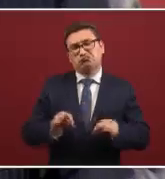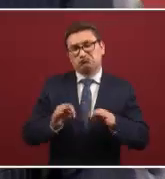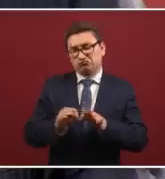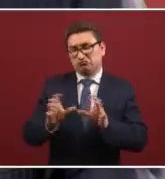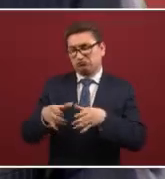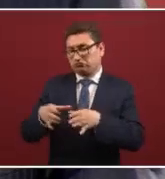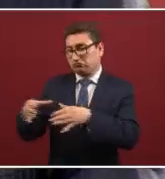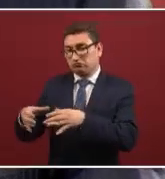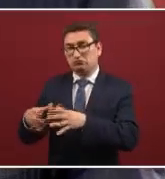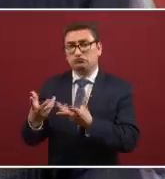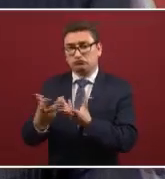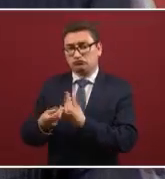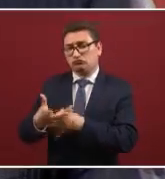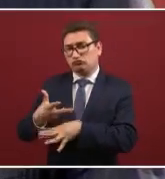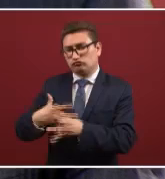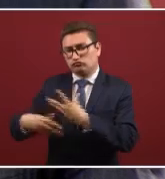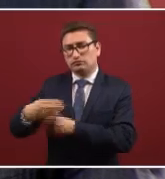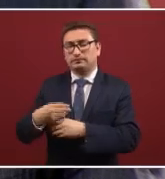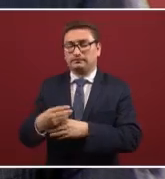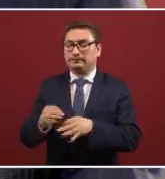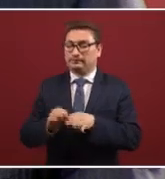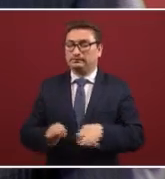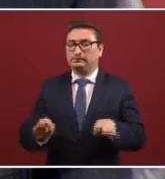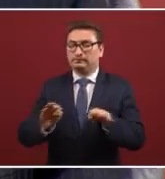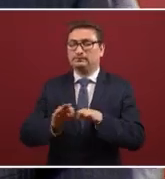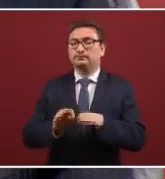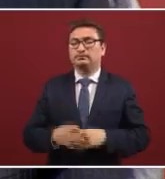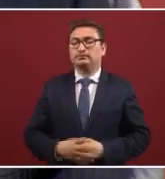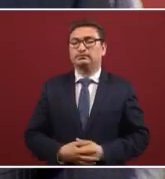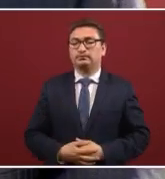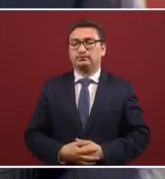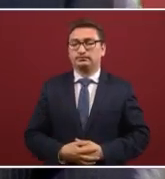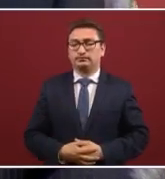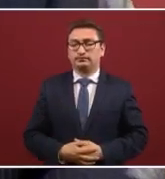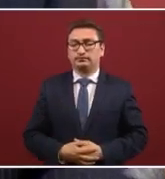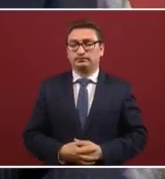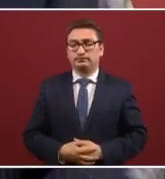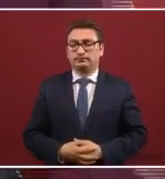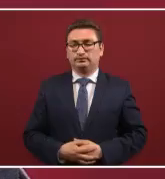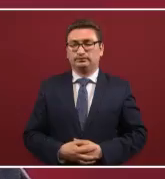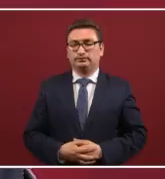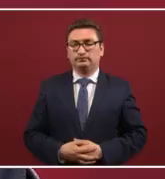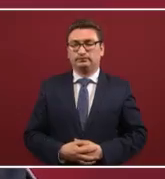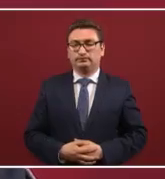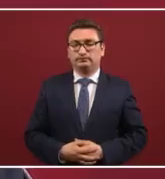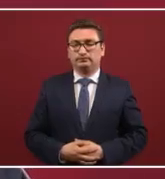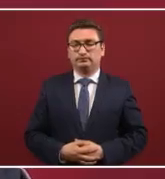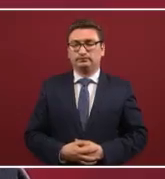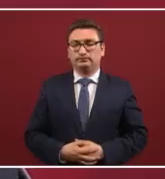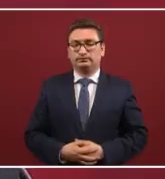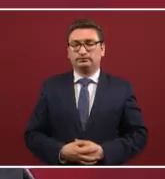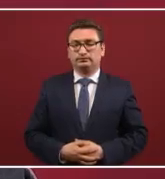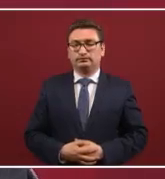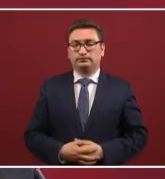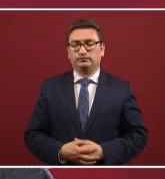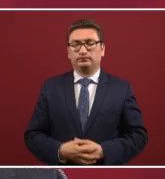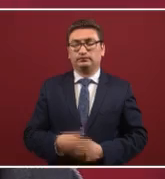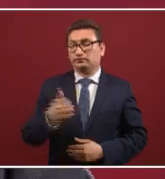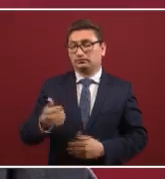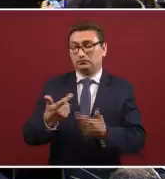partir de pues las políticas de cada